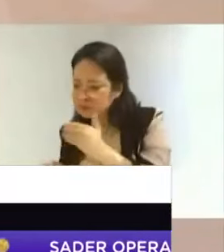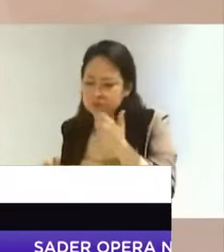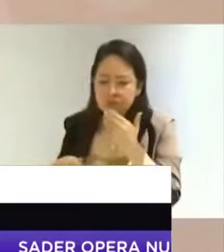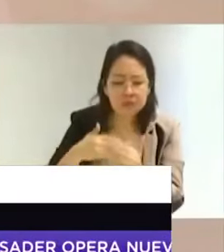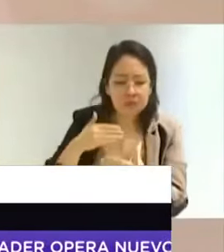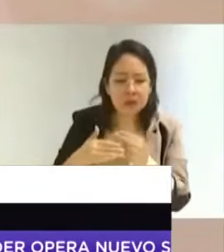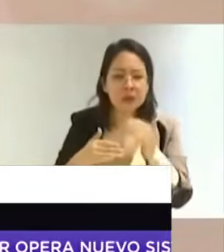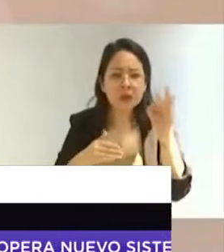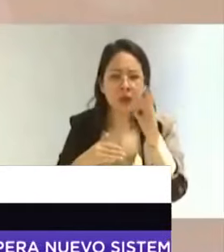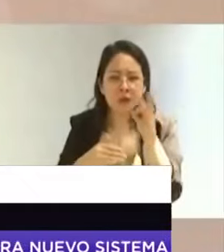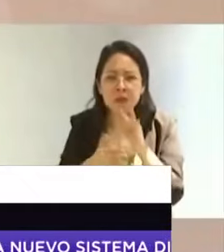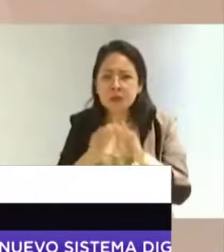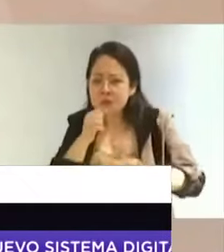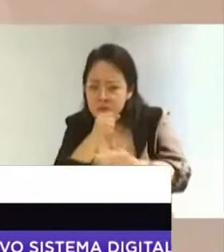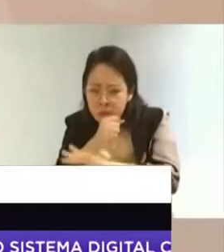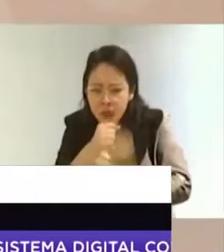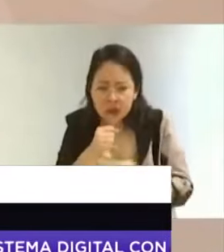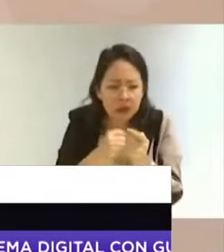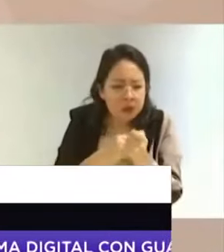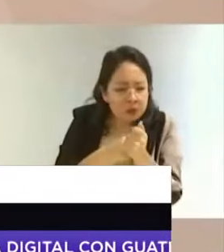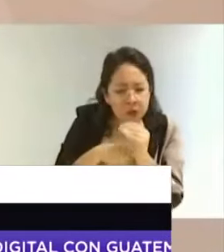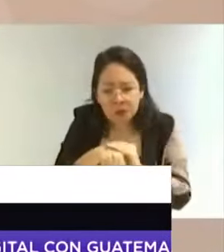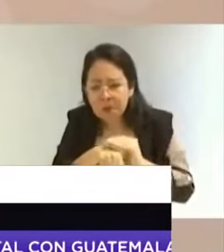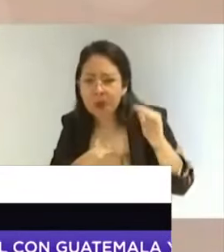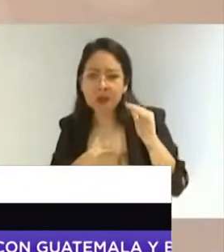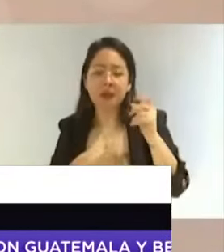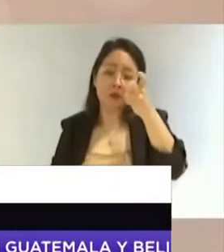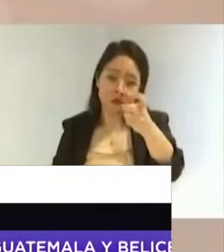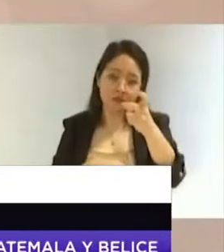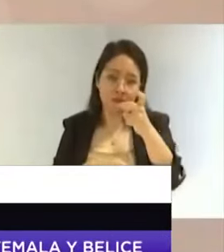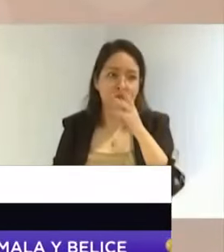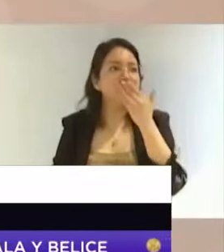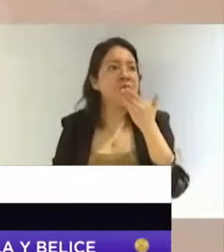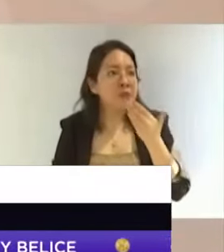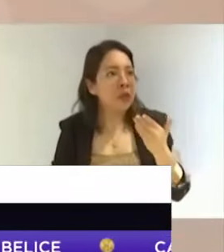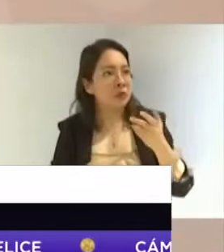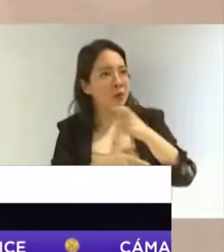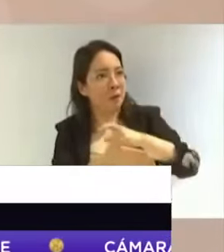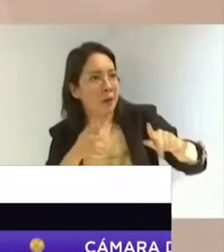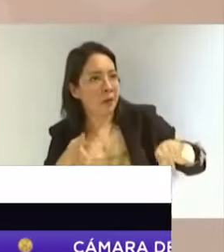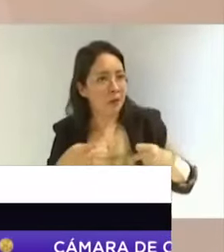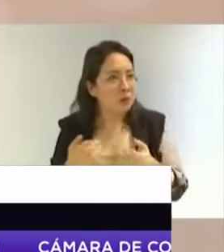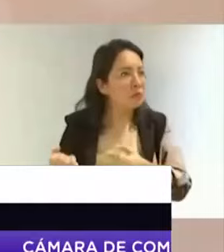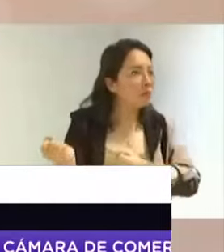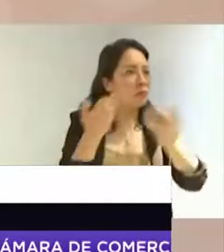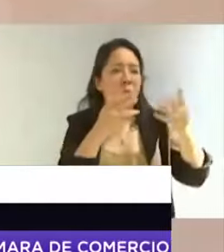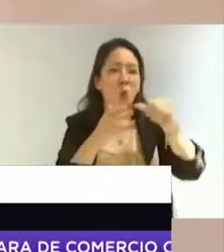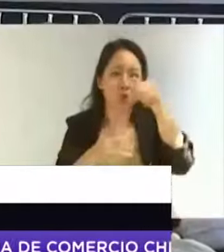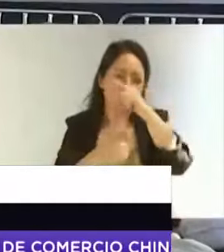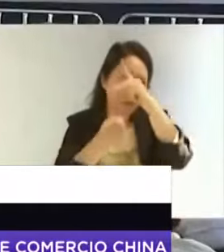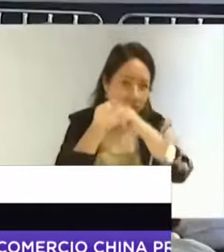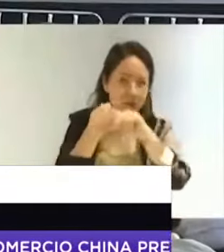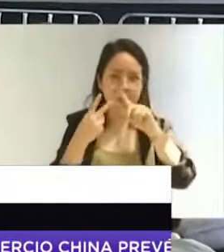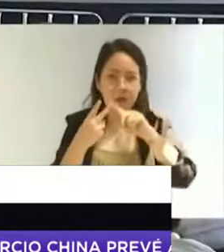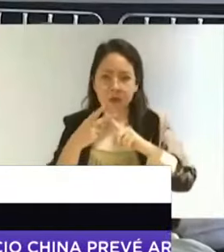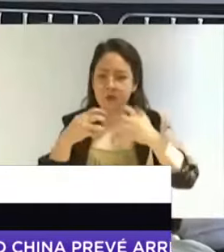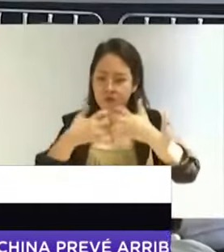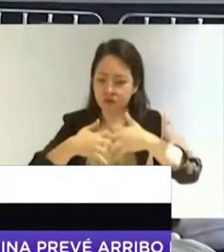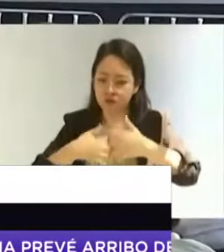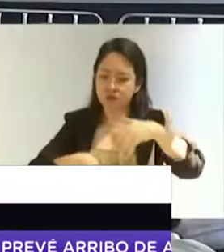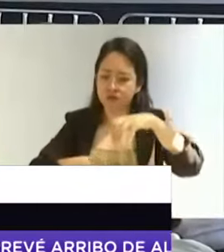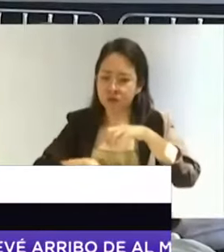un poco más de lo básico, se beneficia el comercio, se beneficia la industria y hay